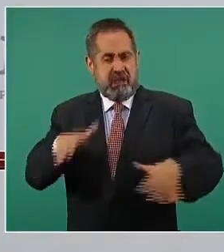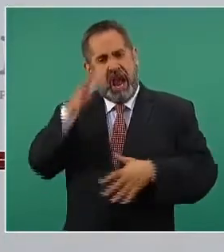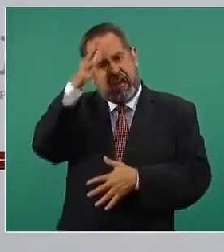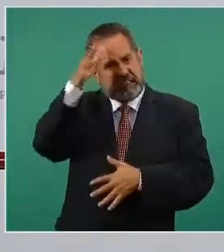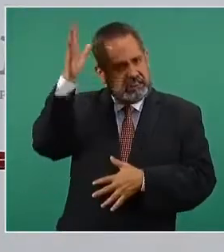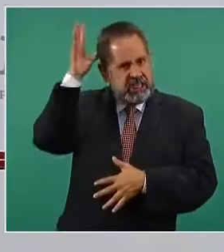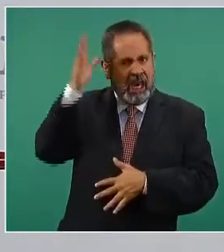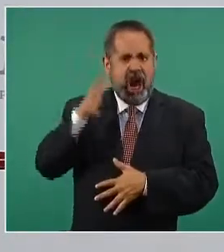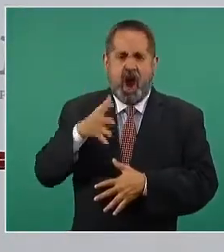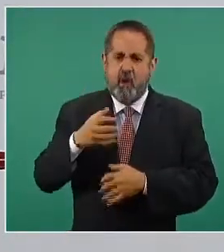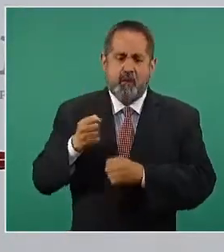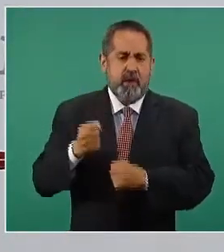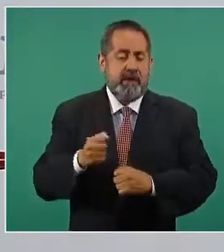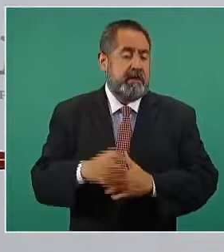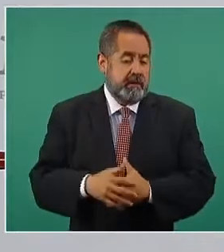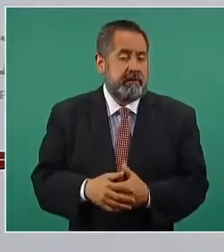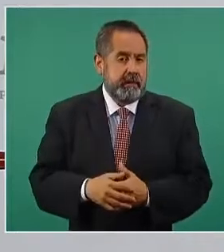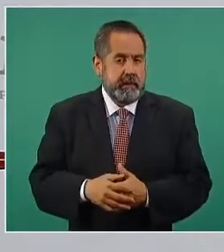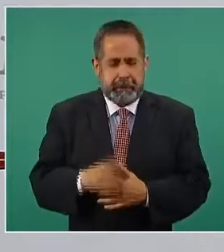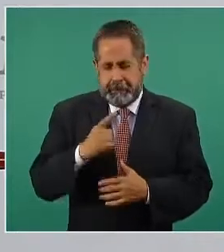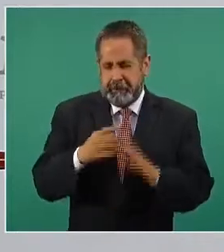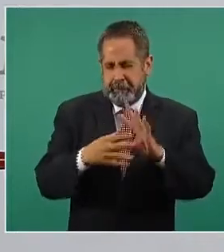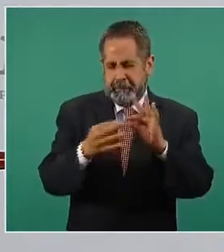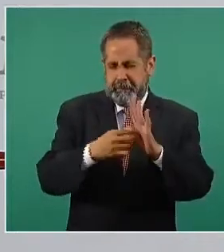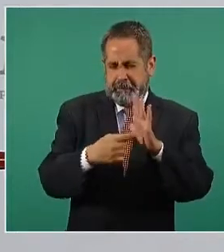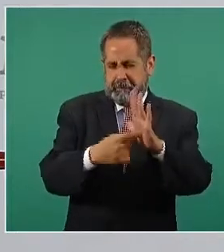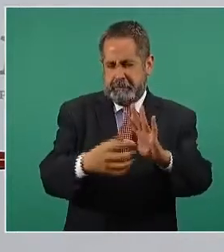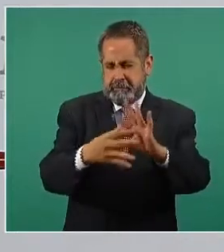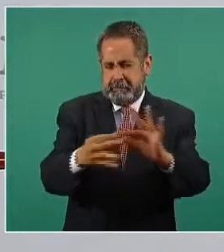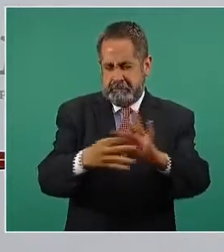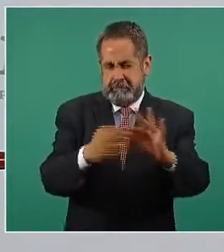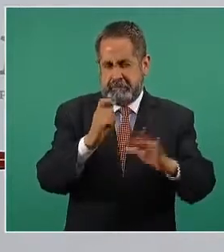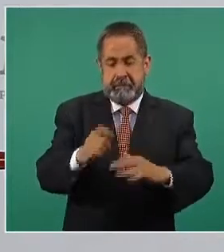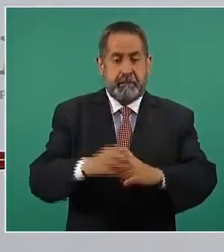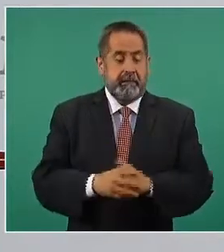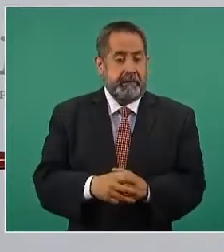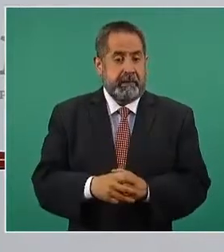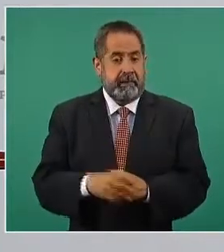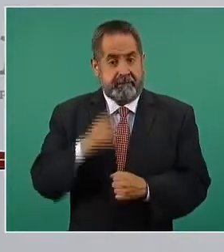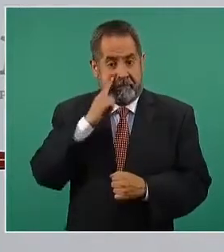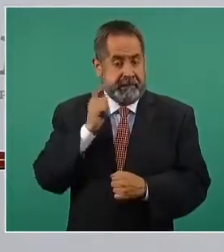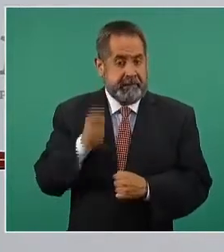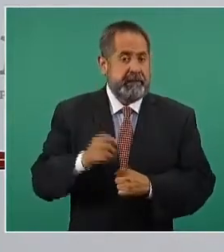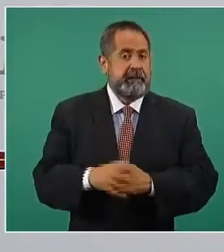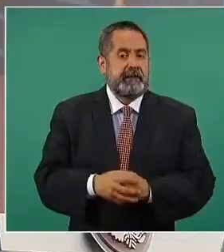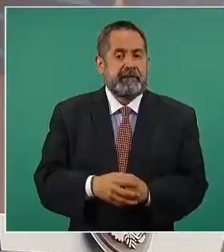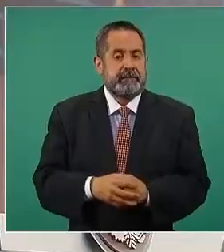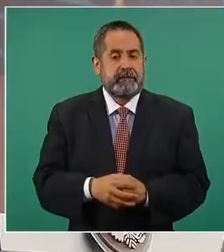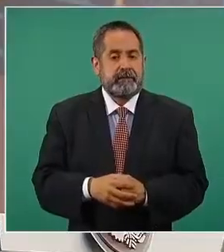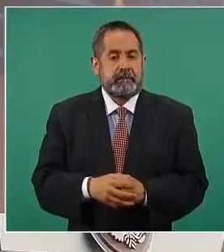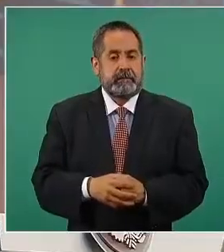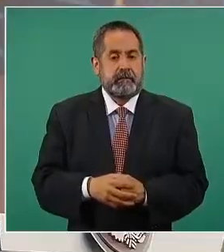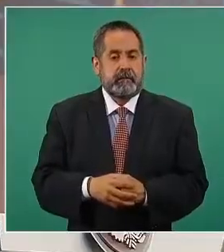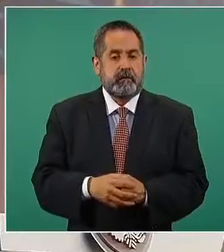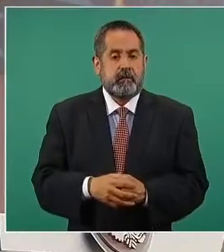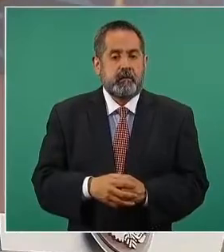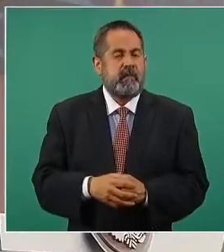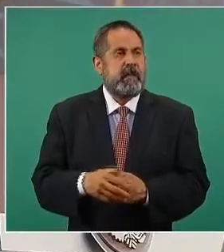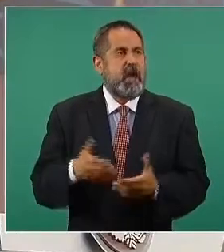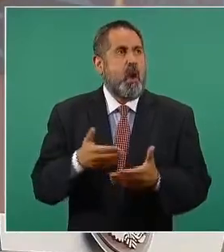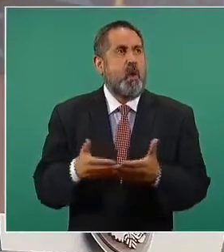Baste un dato contundente: en la actualidad, de